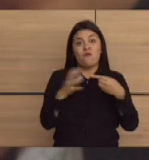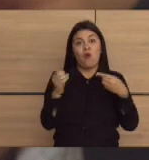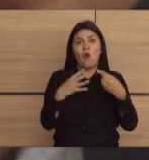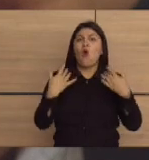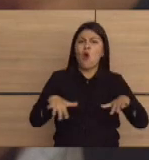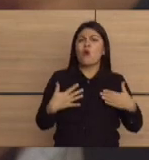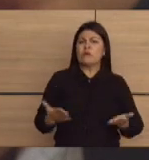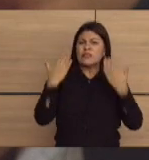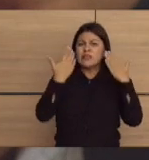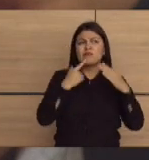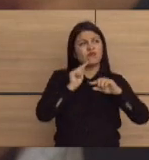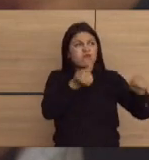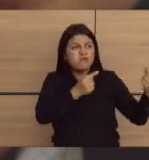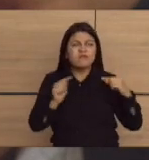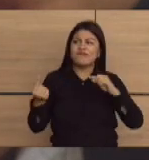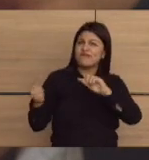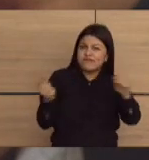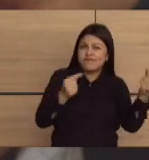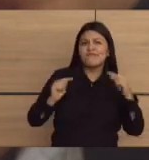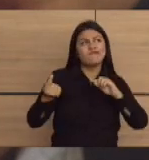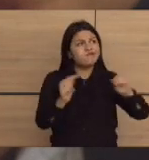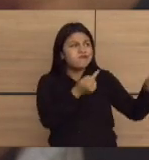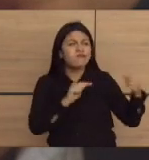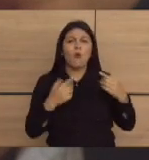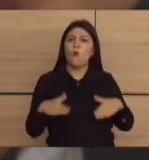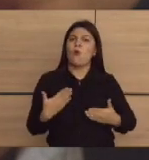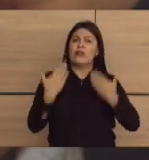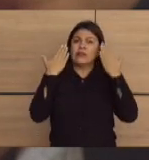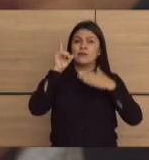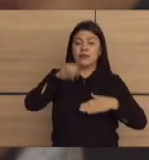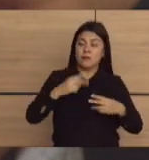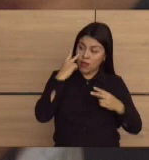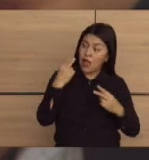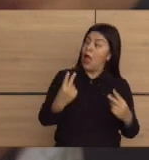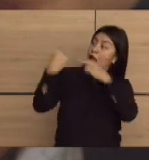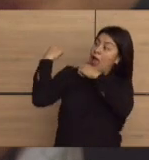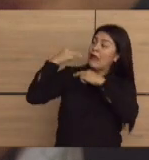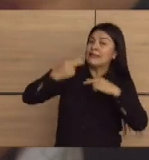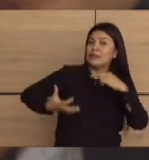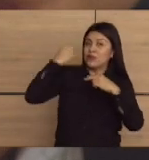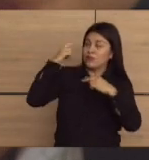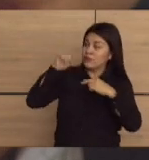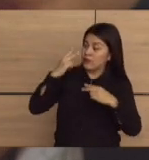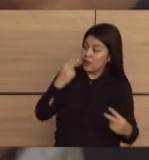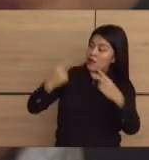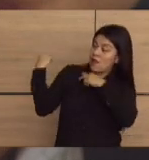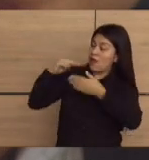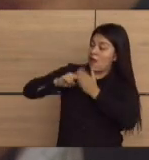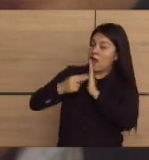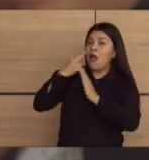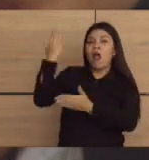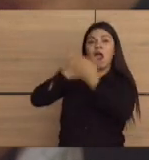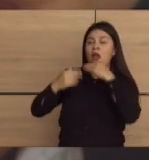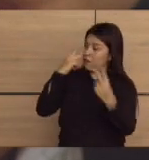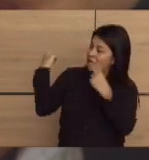espacios de discusión. Cuando hablamos de mirar hacia la historia, es también revisarla. No es caer